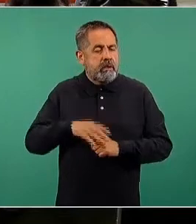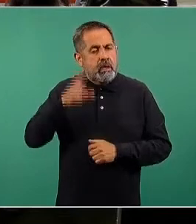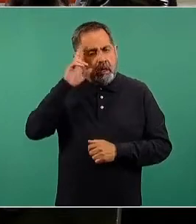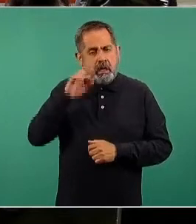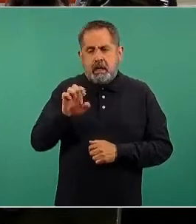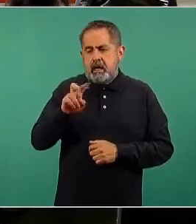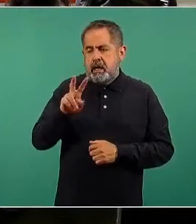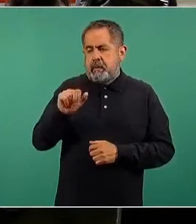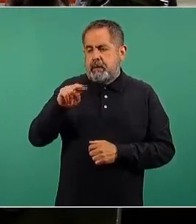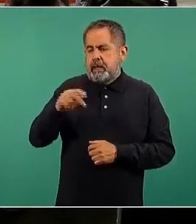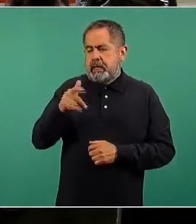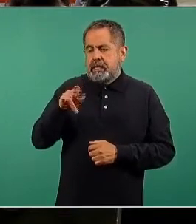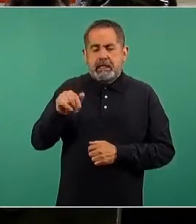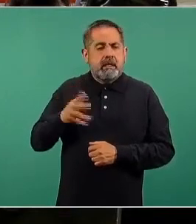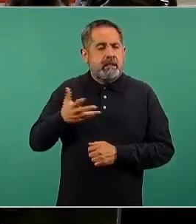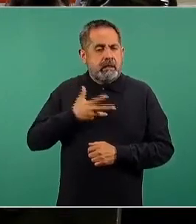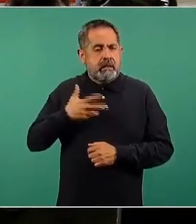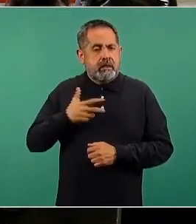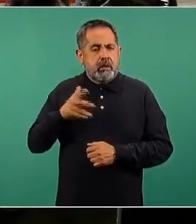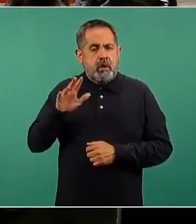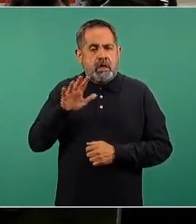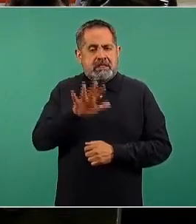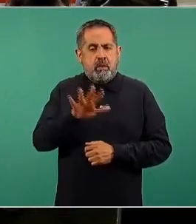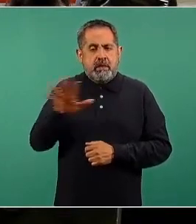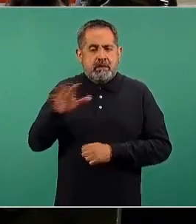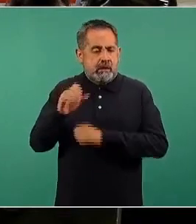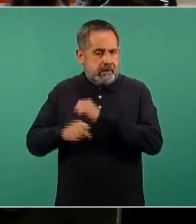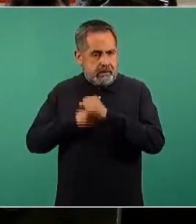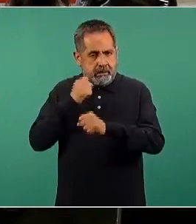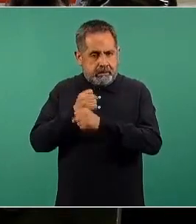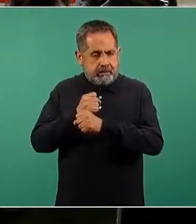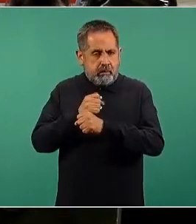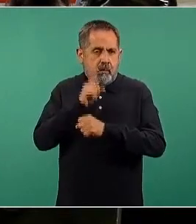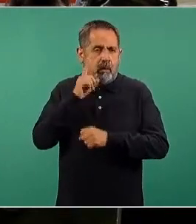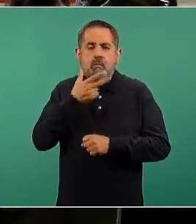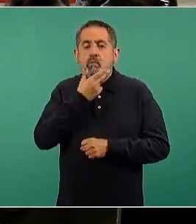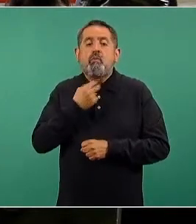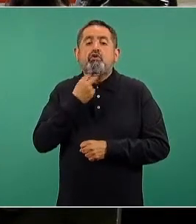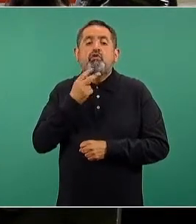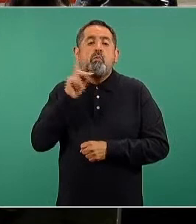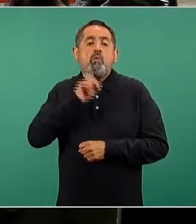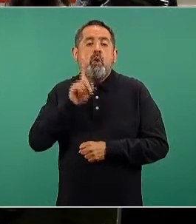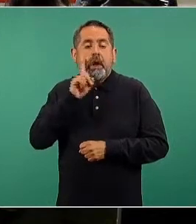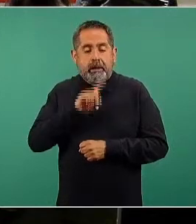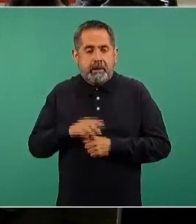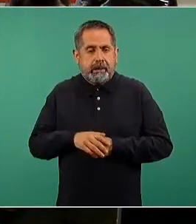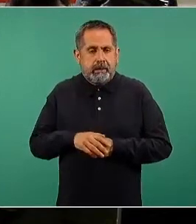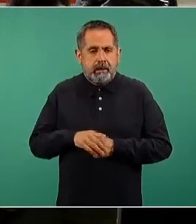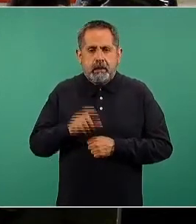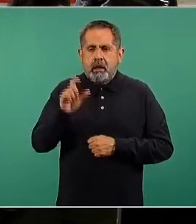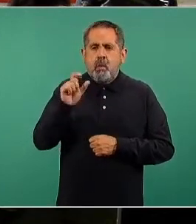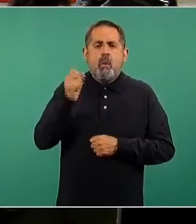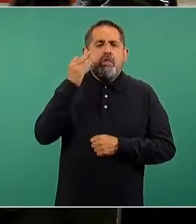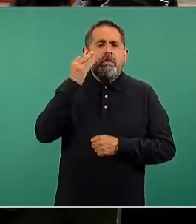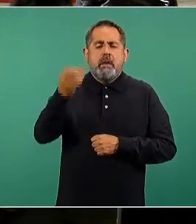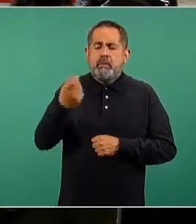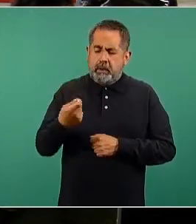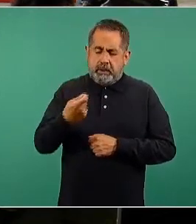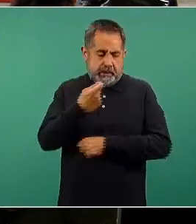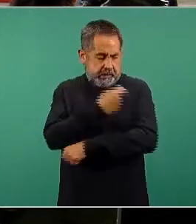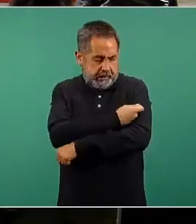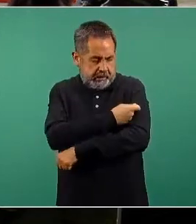Evangelina Marín Cid, tengo 55 años. ¿Cuántos tiempos me va a proteger la vacuna